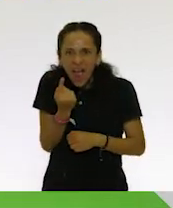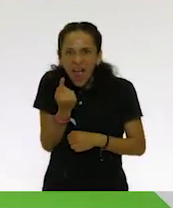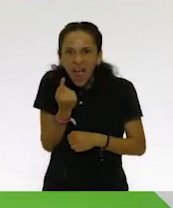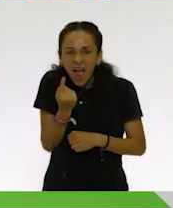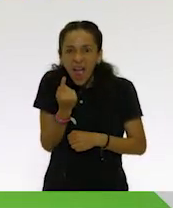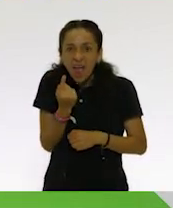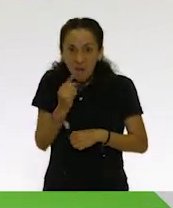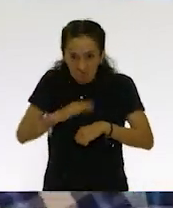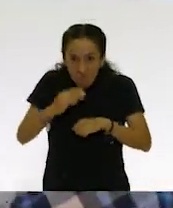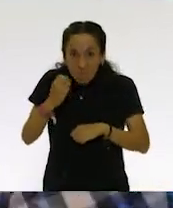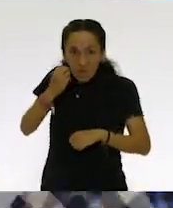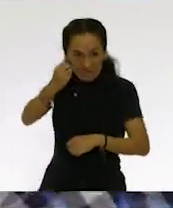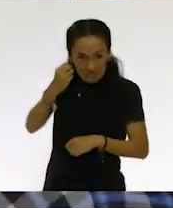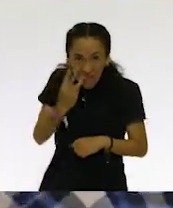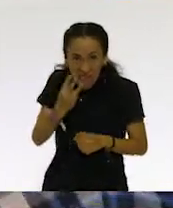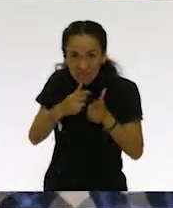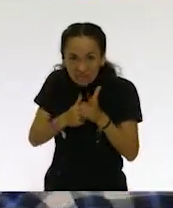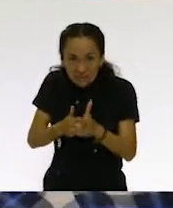Aquí.